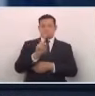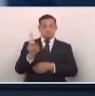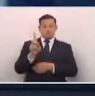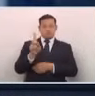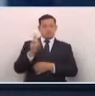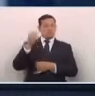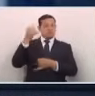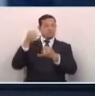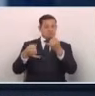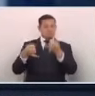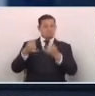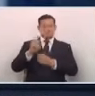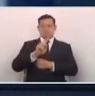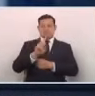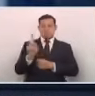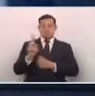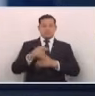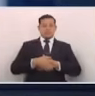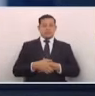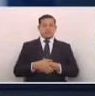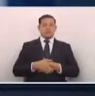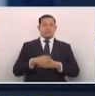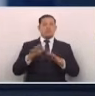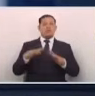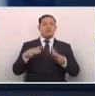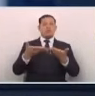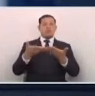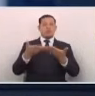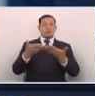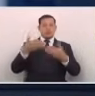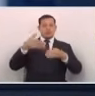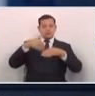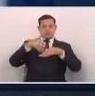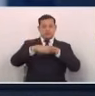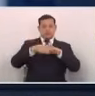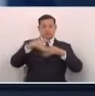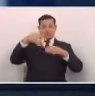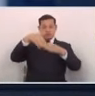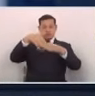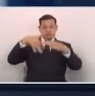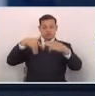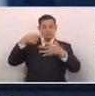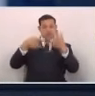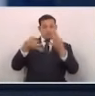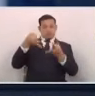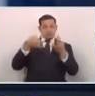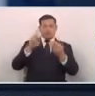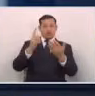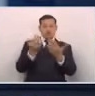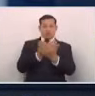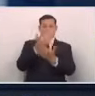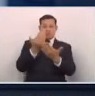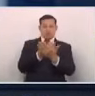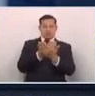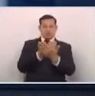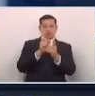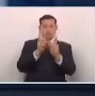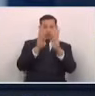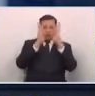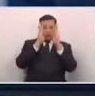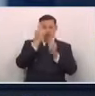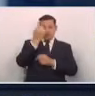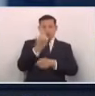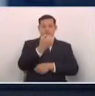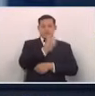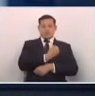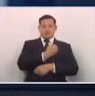han terminado. ¿Por qué le están enviando archivo a la ley? ¿Por qué ni siquiera se estudió? ¿Por qué no han escuchado a las